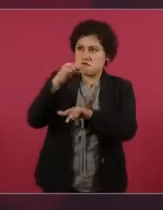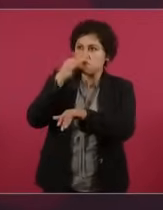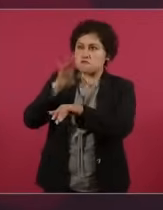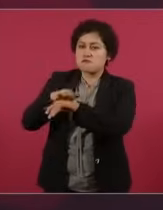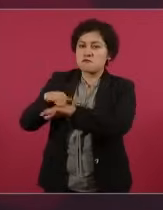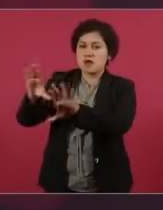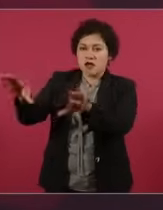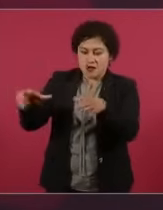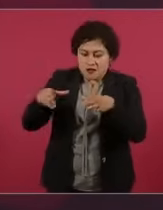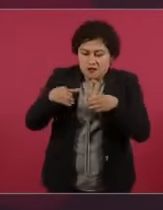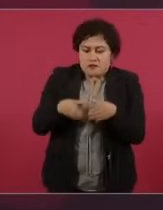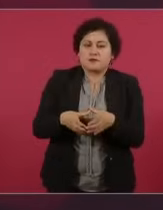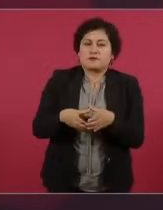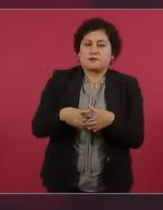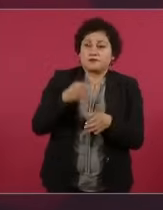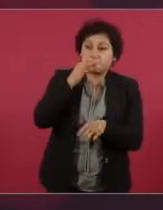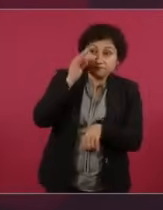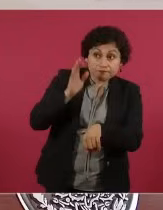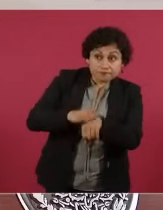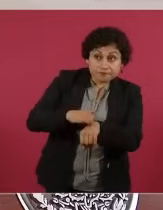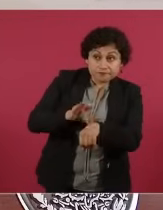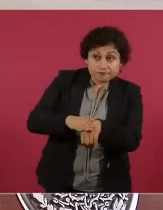para que no hablaran